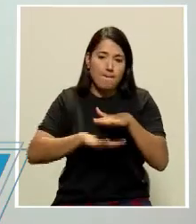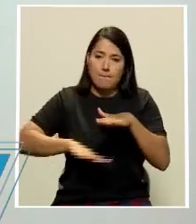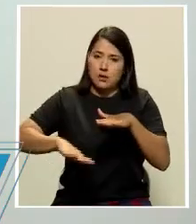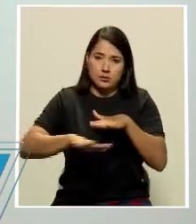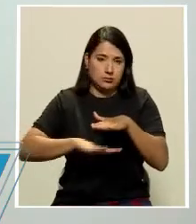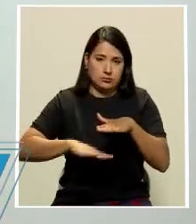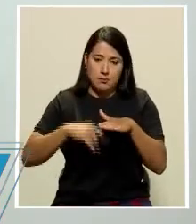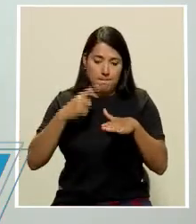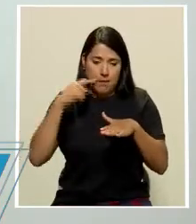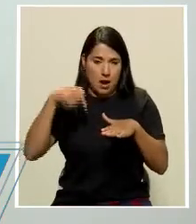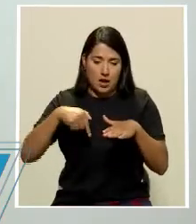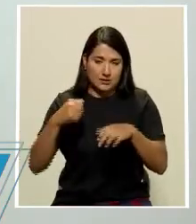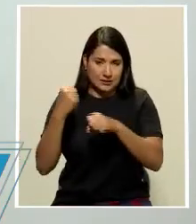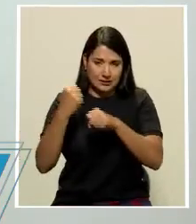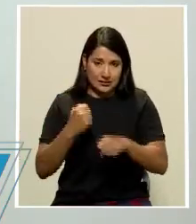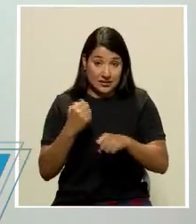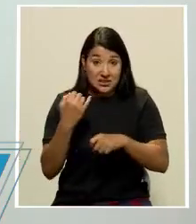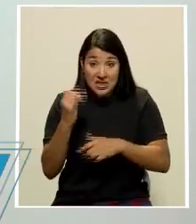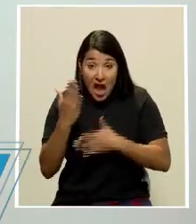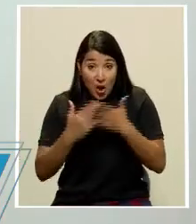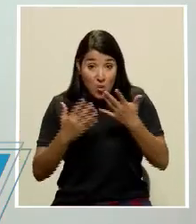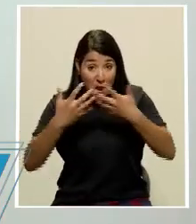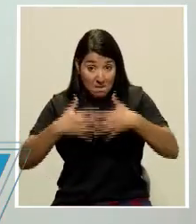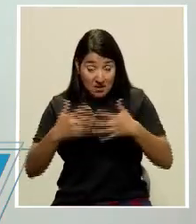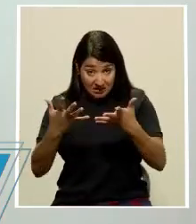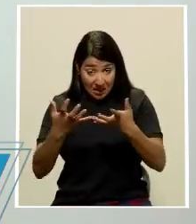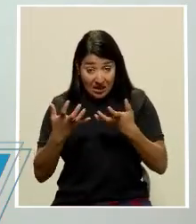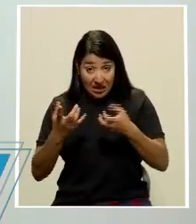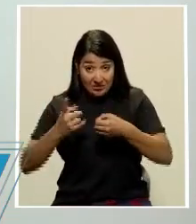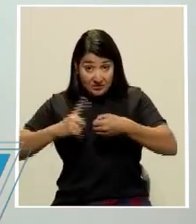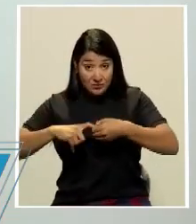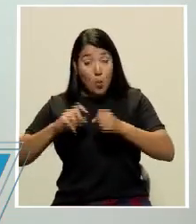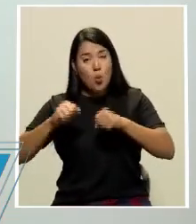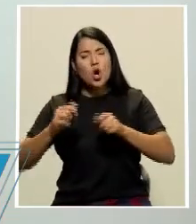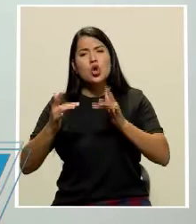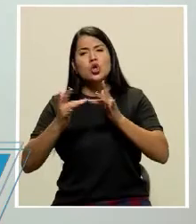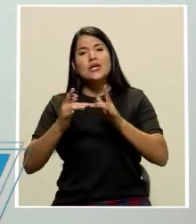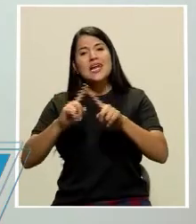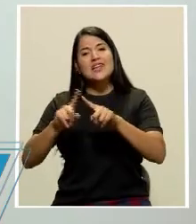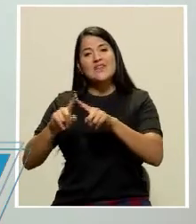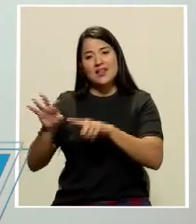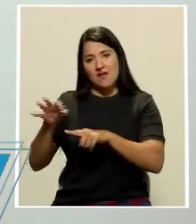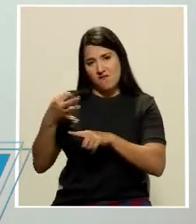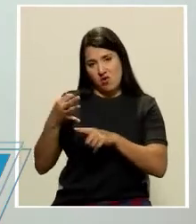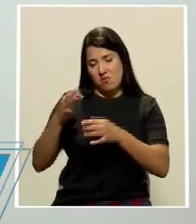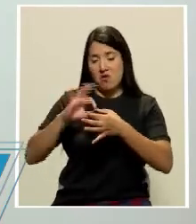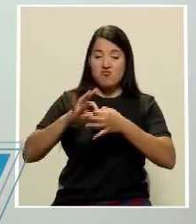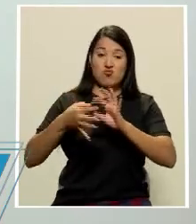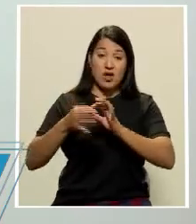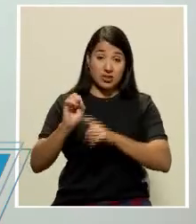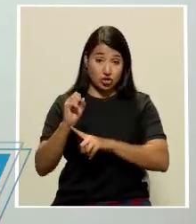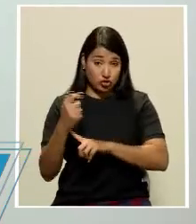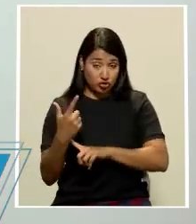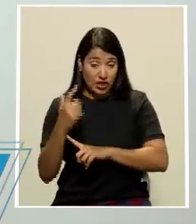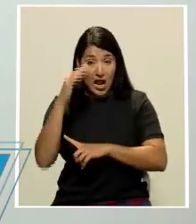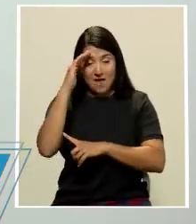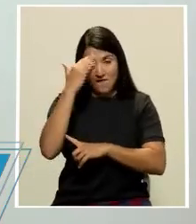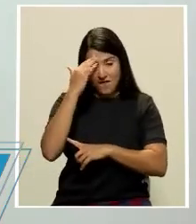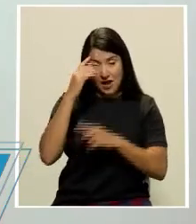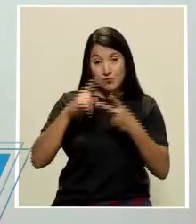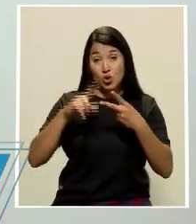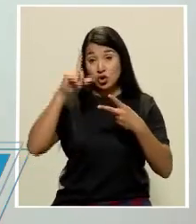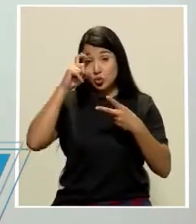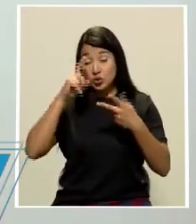empresas que quieran ser parte de esta alianza pueden contactarnos por diferentes medios, ya sea por nuestras redes sociales, que estamos en Facebook,